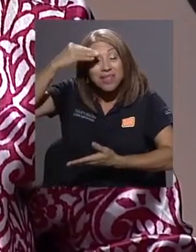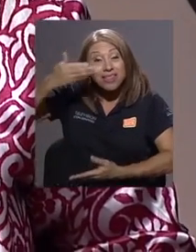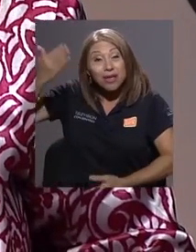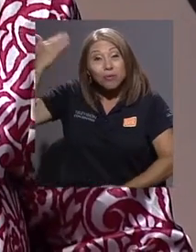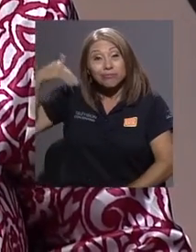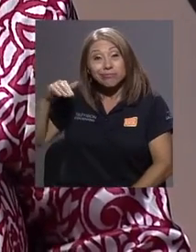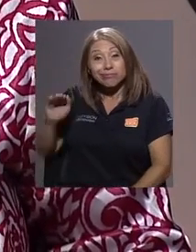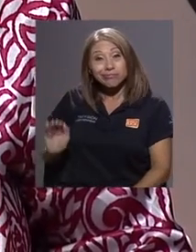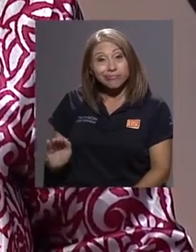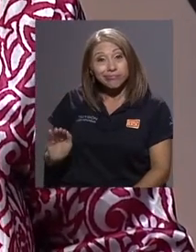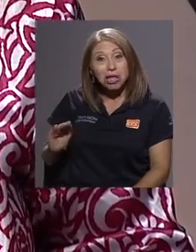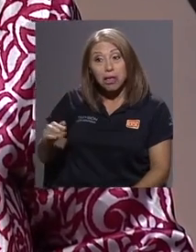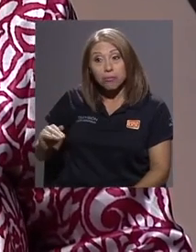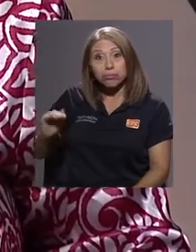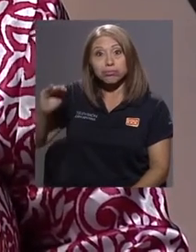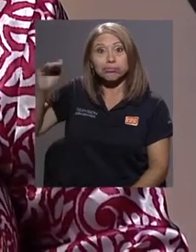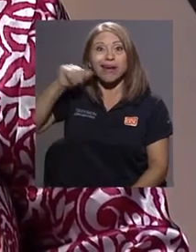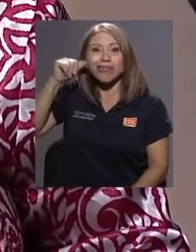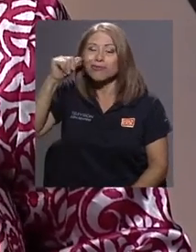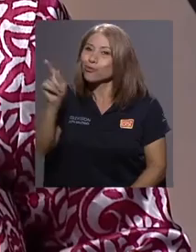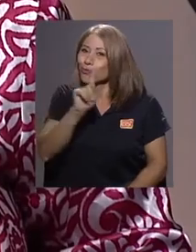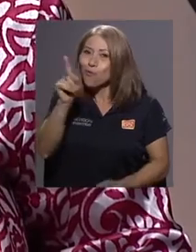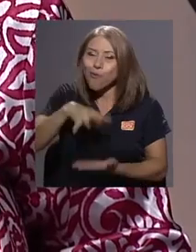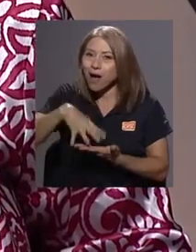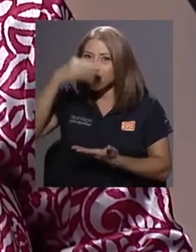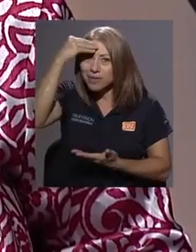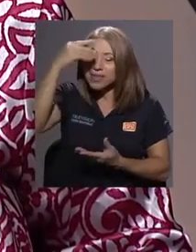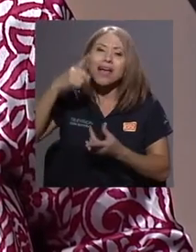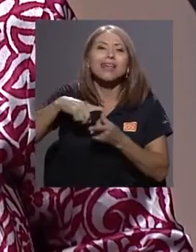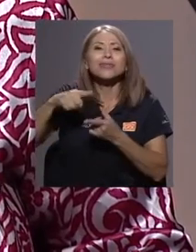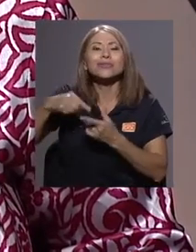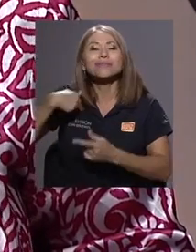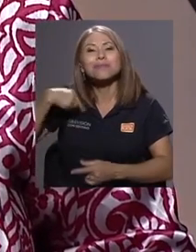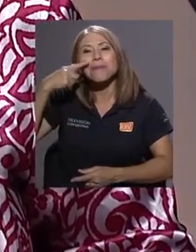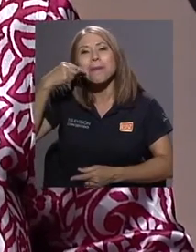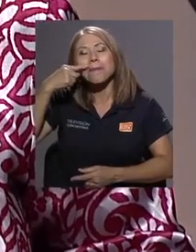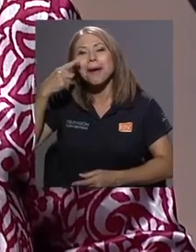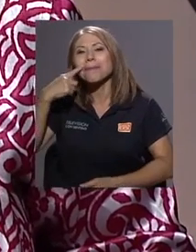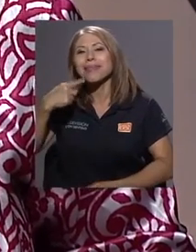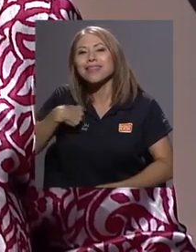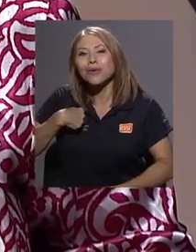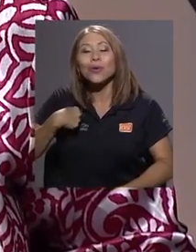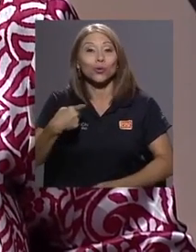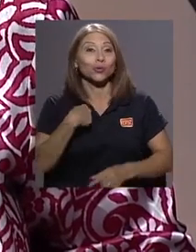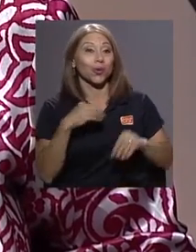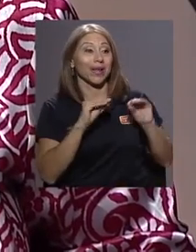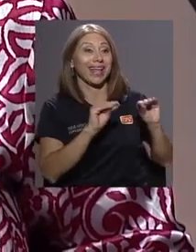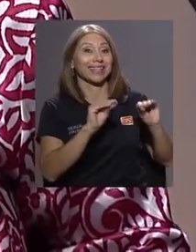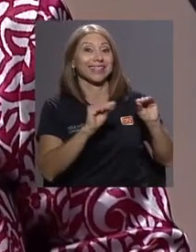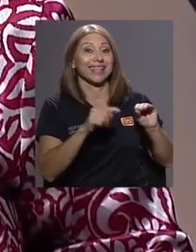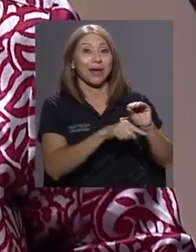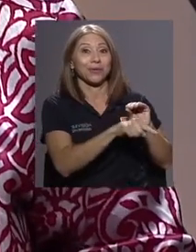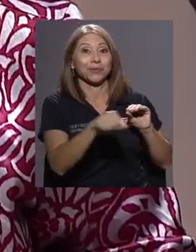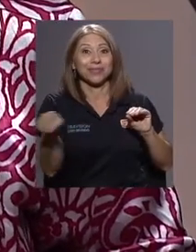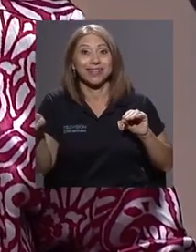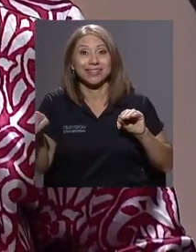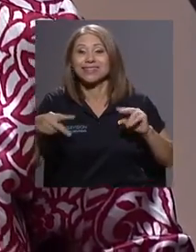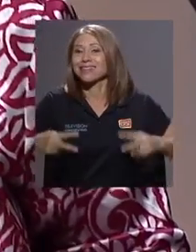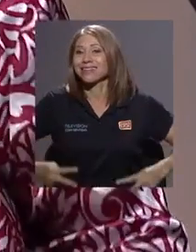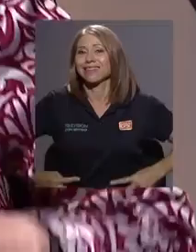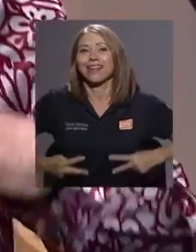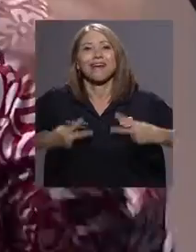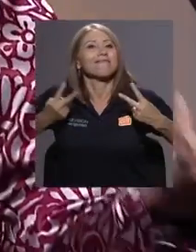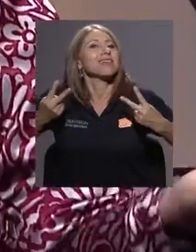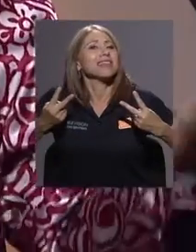y entonces mi papá dijo este les enseñe que la vida no vale la pena